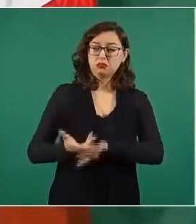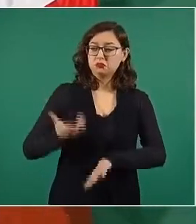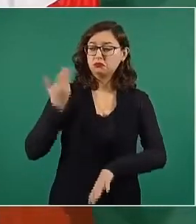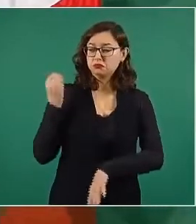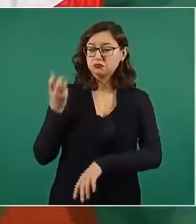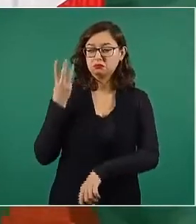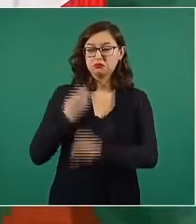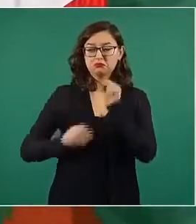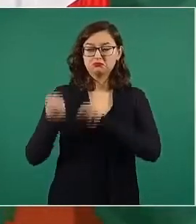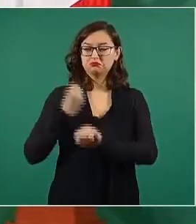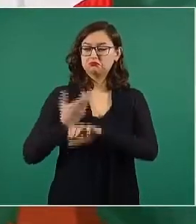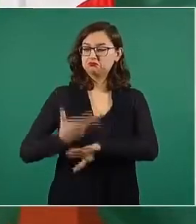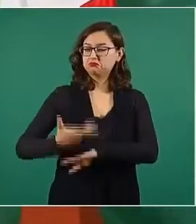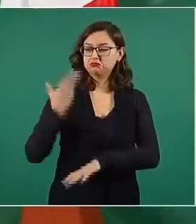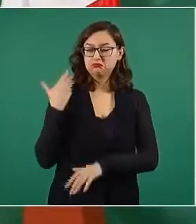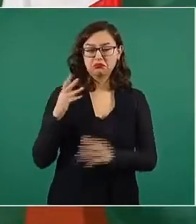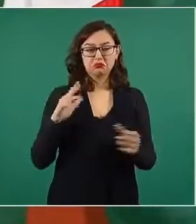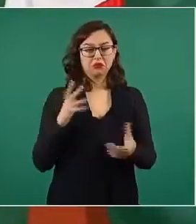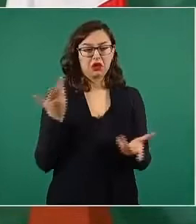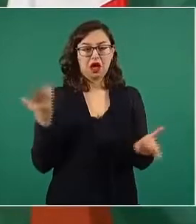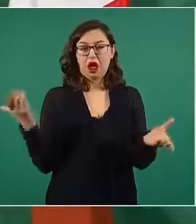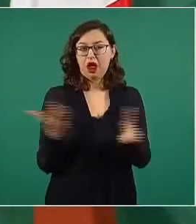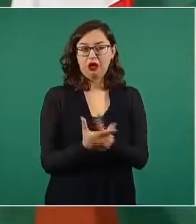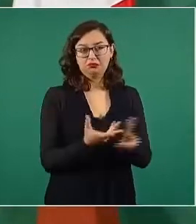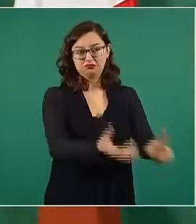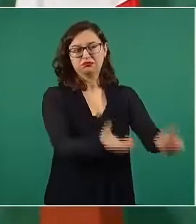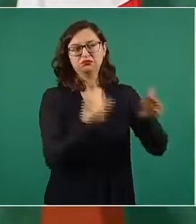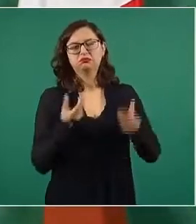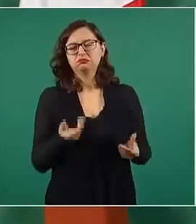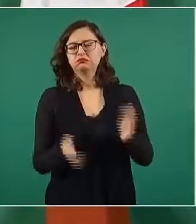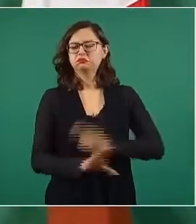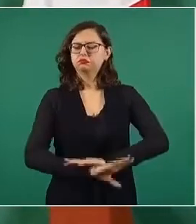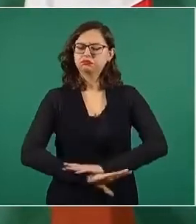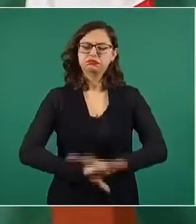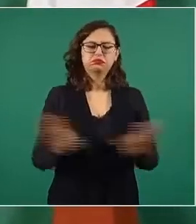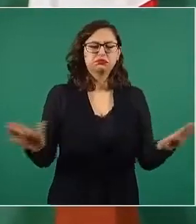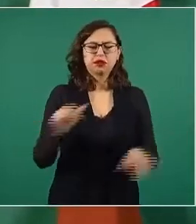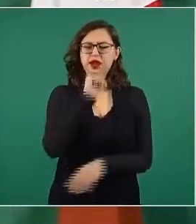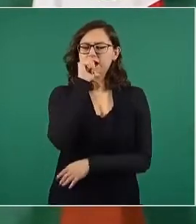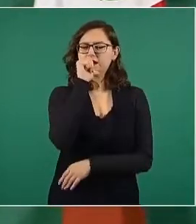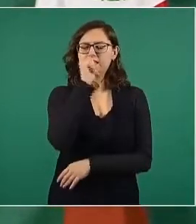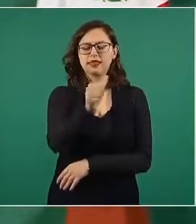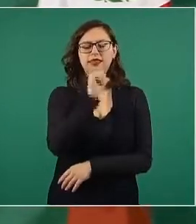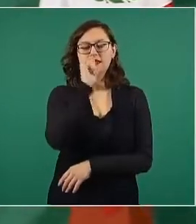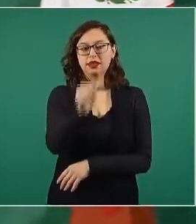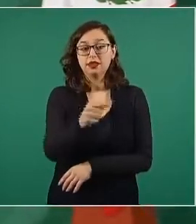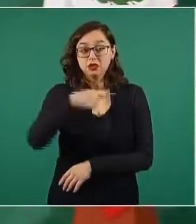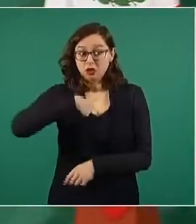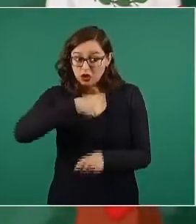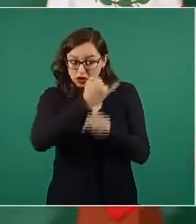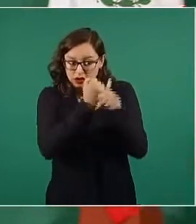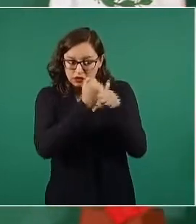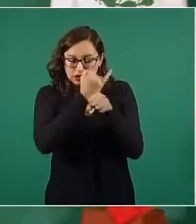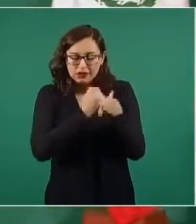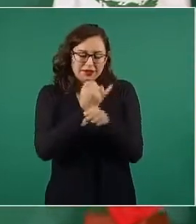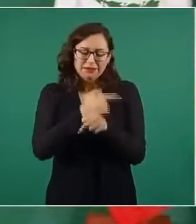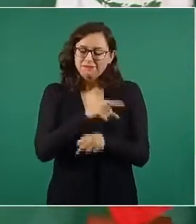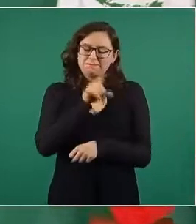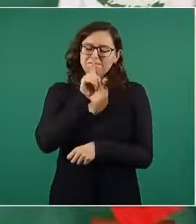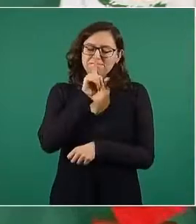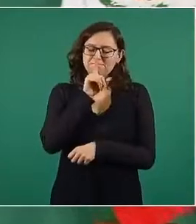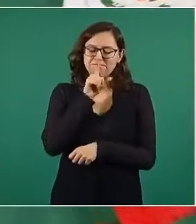me entregaron nada y tampoco quise saber, esa es la